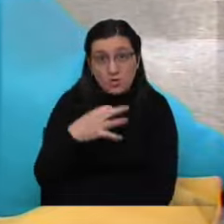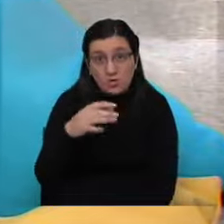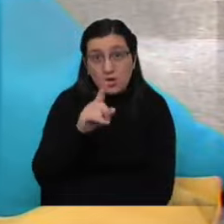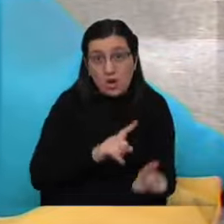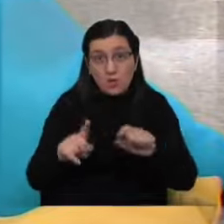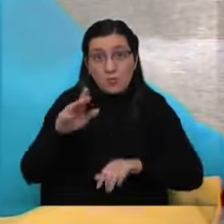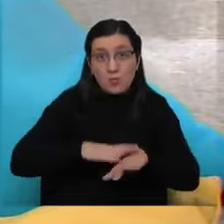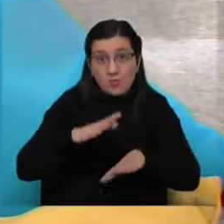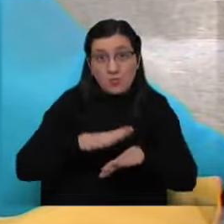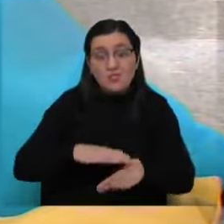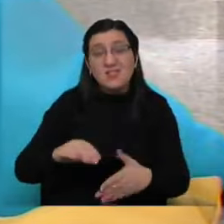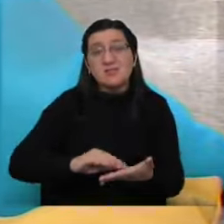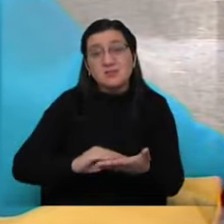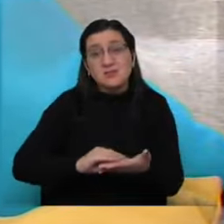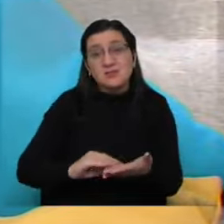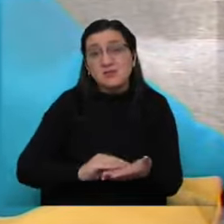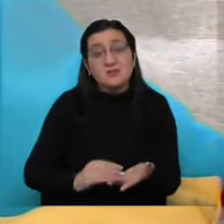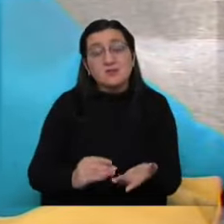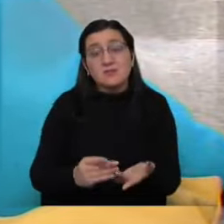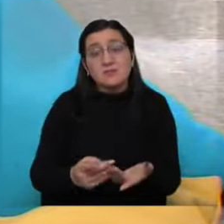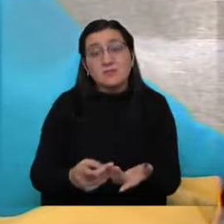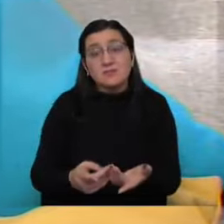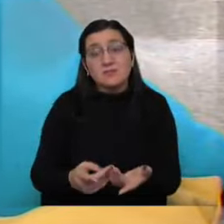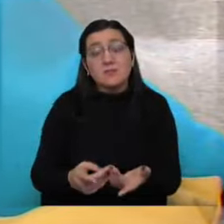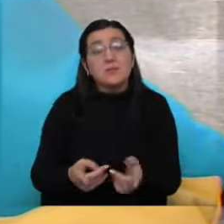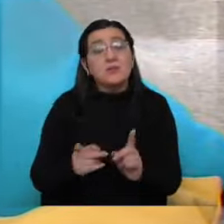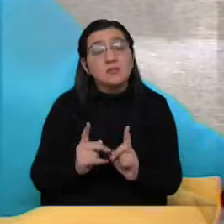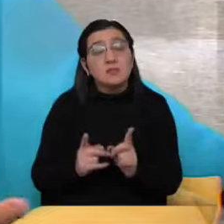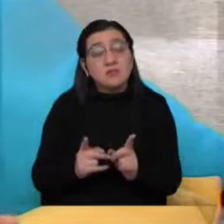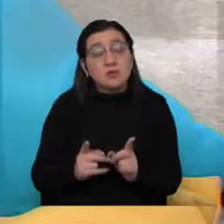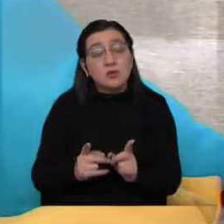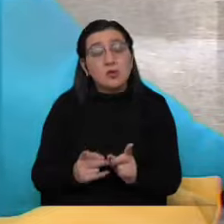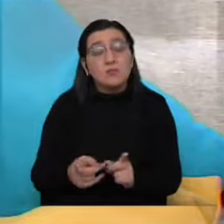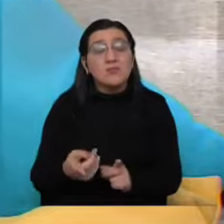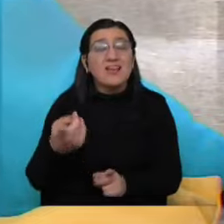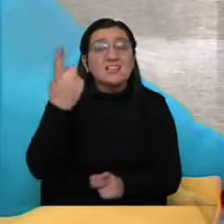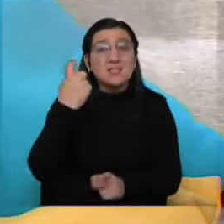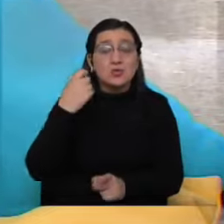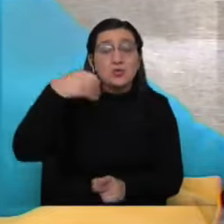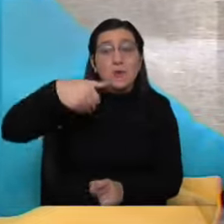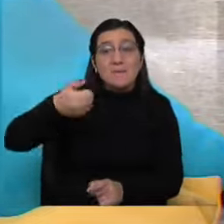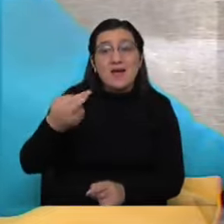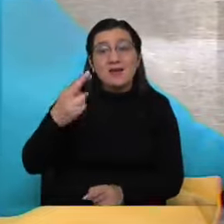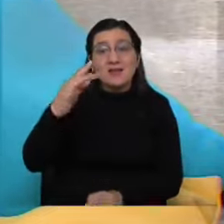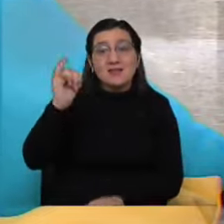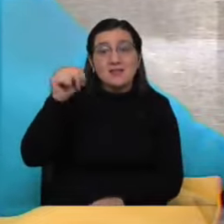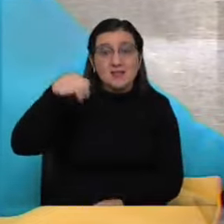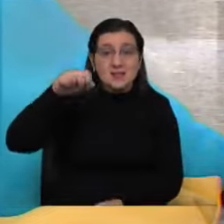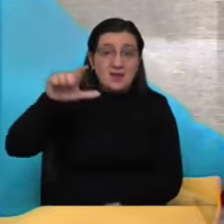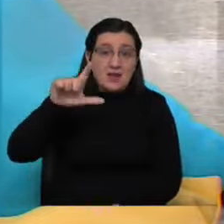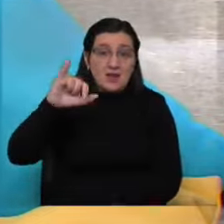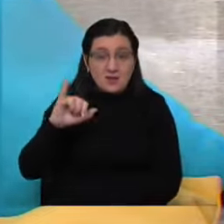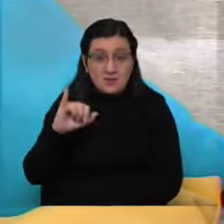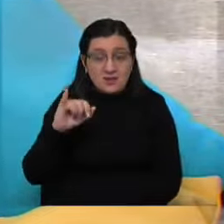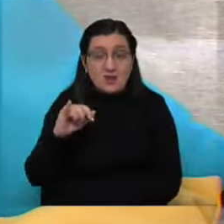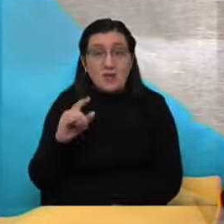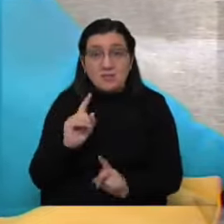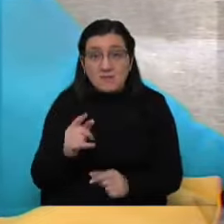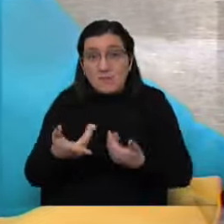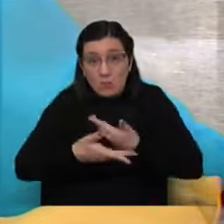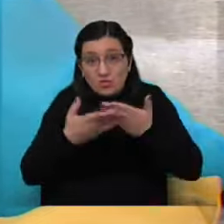de de las administraciones tiene que haber lo que sucedió ayer con martinelli tiene que haber resultados tiene que haber resultados que se contrasten